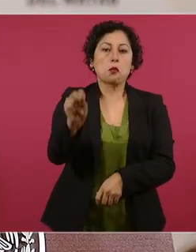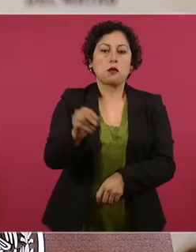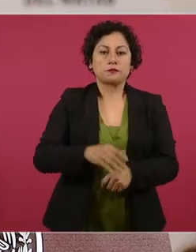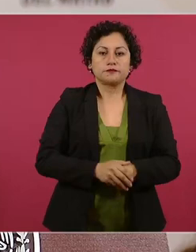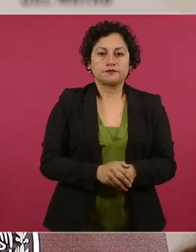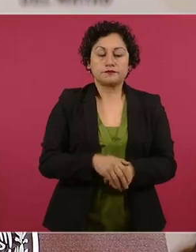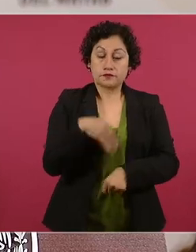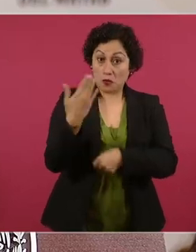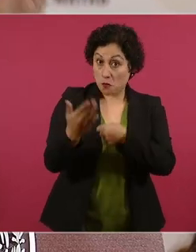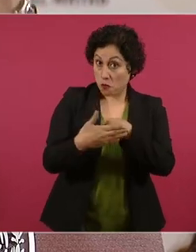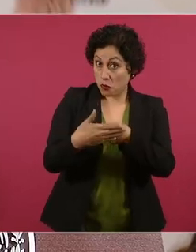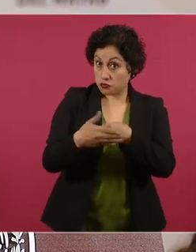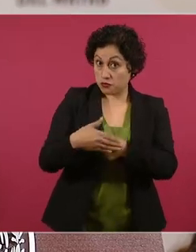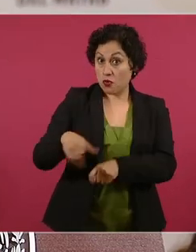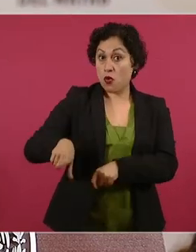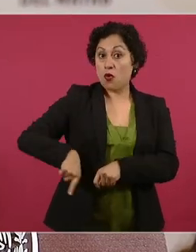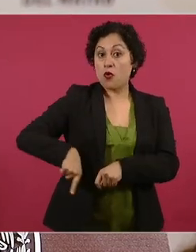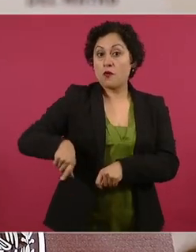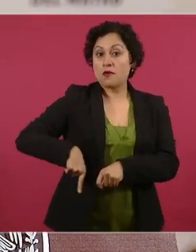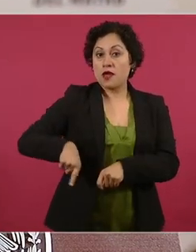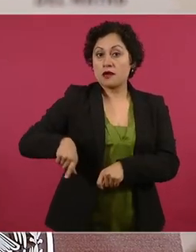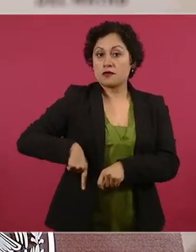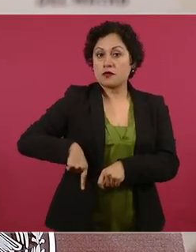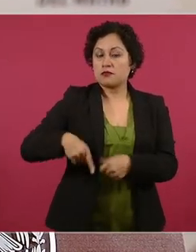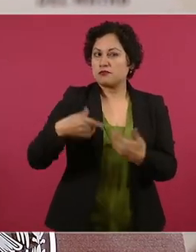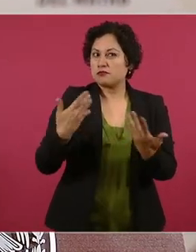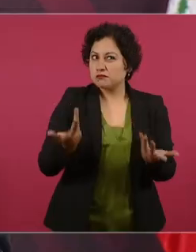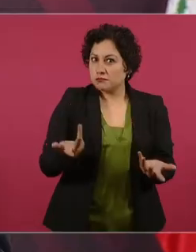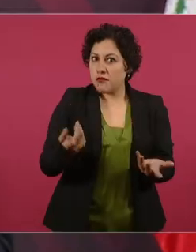muy bien, por quién votar.